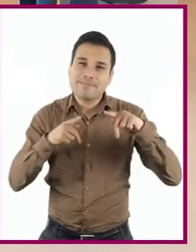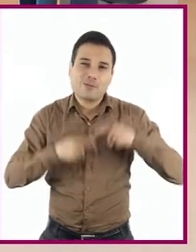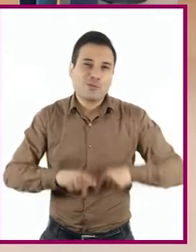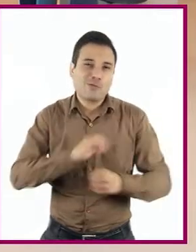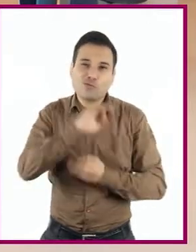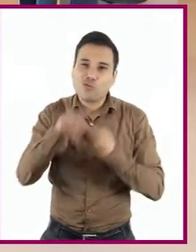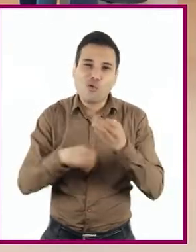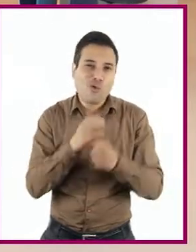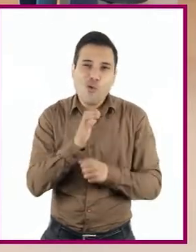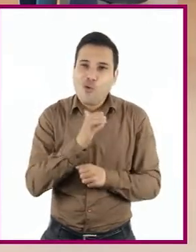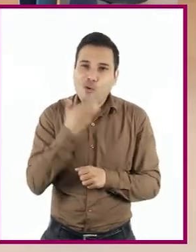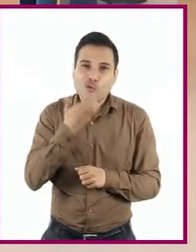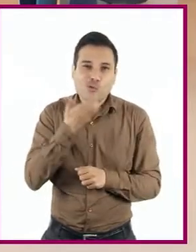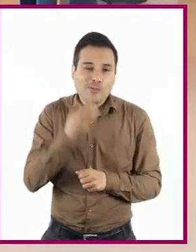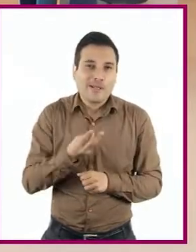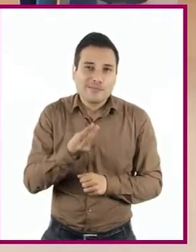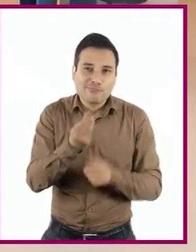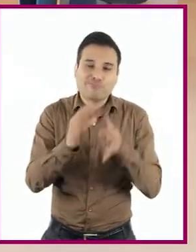cuenta.